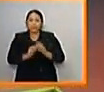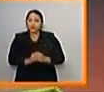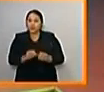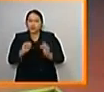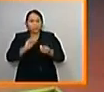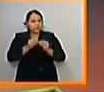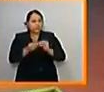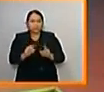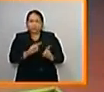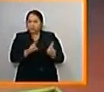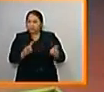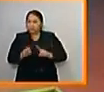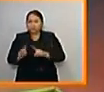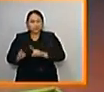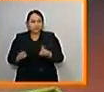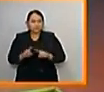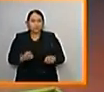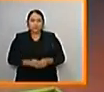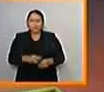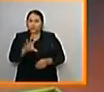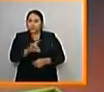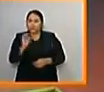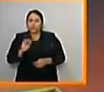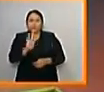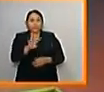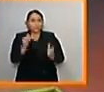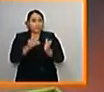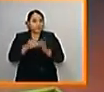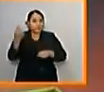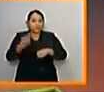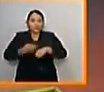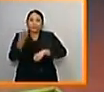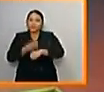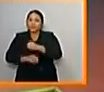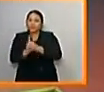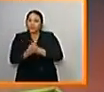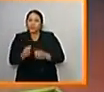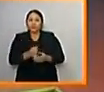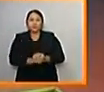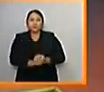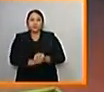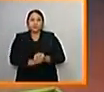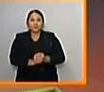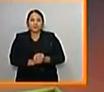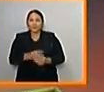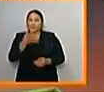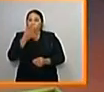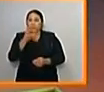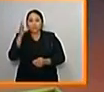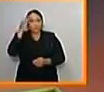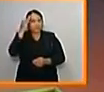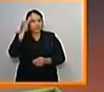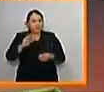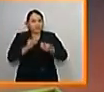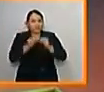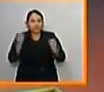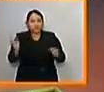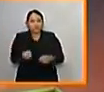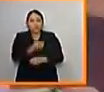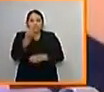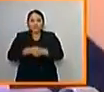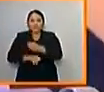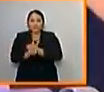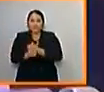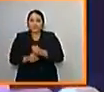las combinaciones que puedes hacer para ganar 4.000 veces tu inversión. Así que mucha suerte. Recibimos el primer número